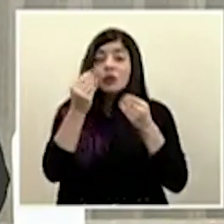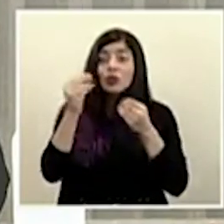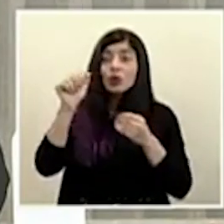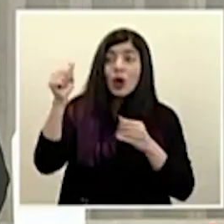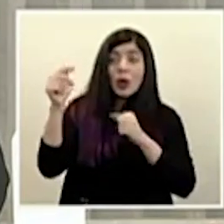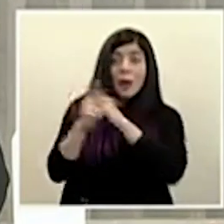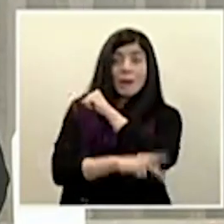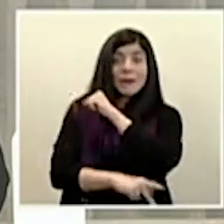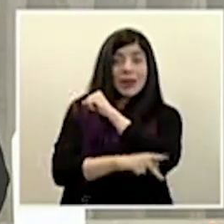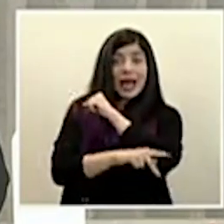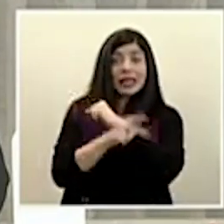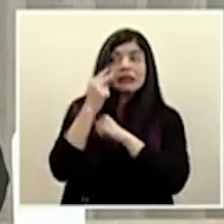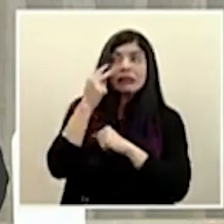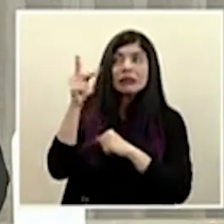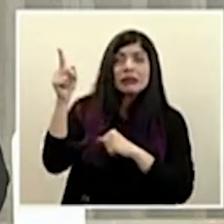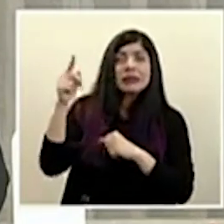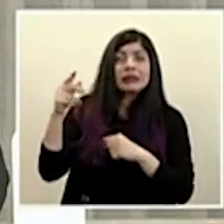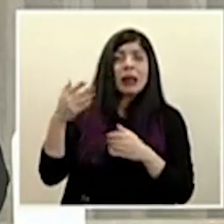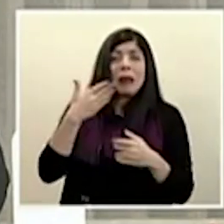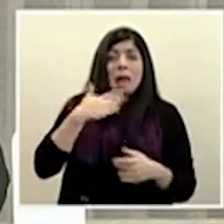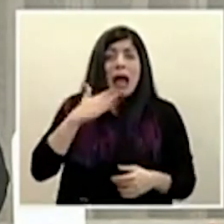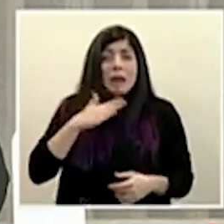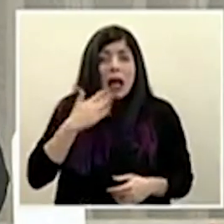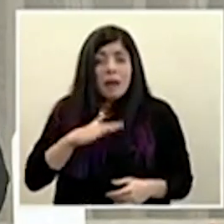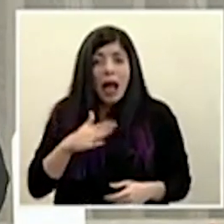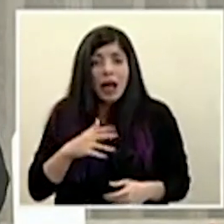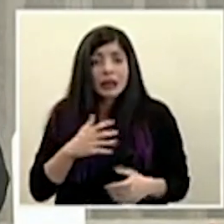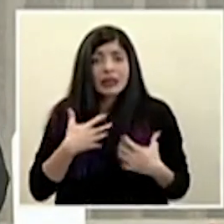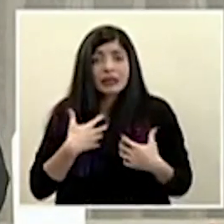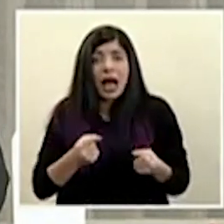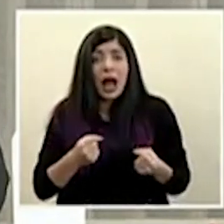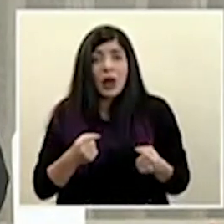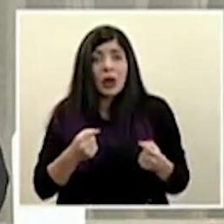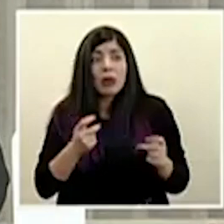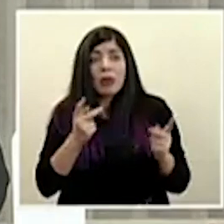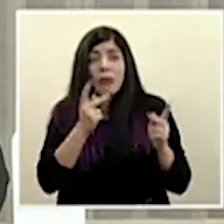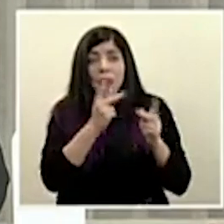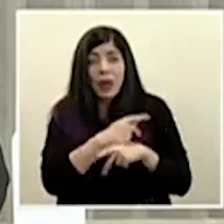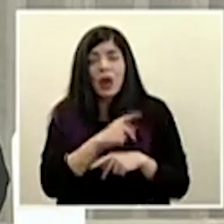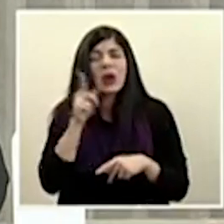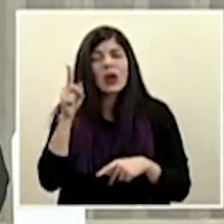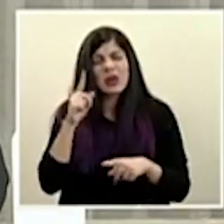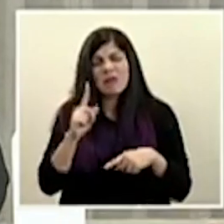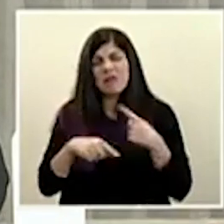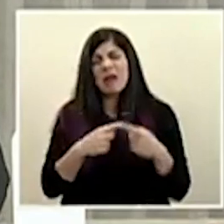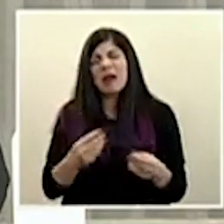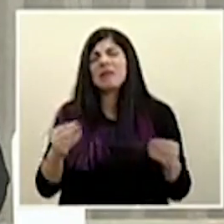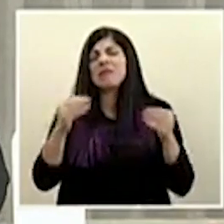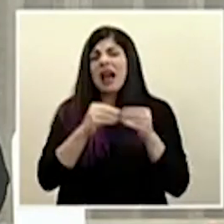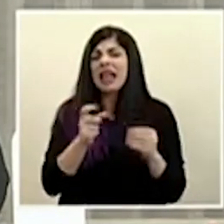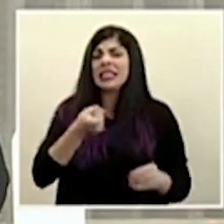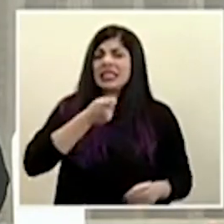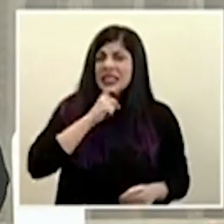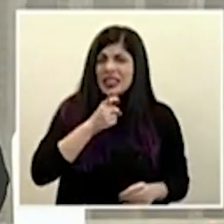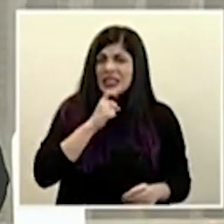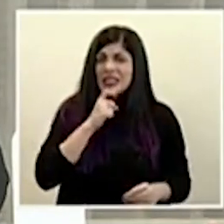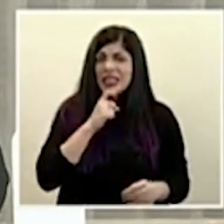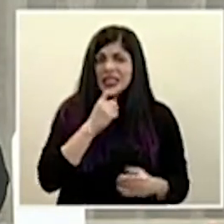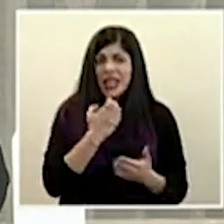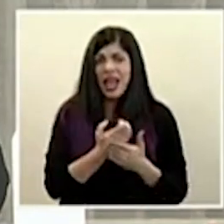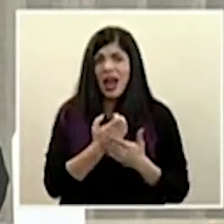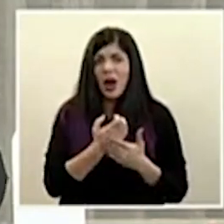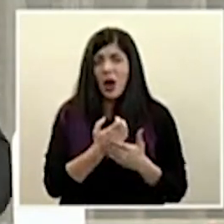lo estamos viendo ahora, que se ha agravado la crisis de salud, van a tener mucho mayores dificultades para activar